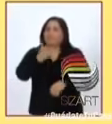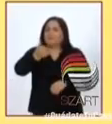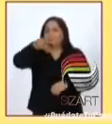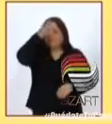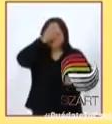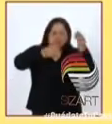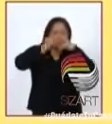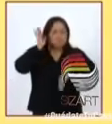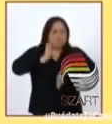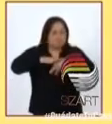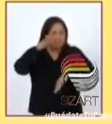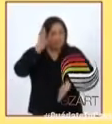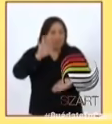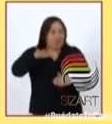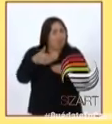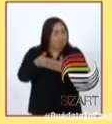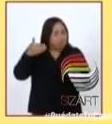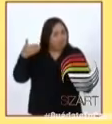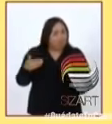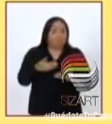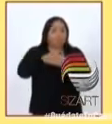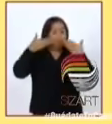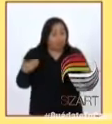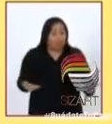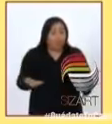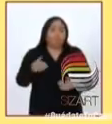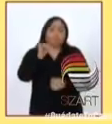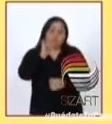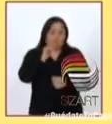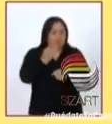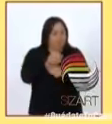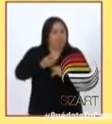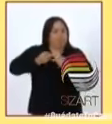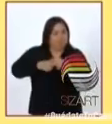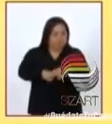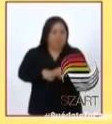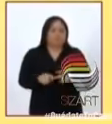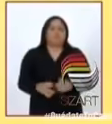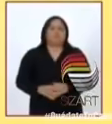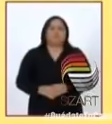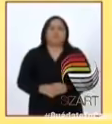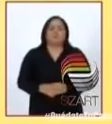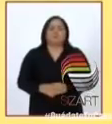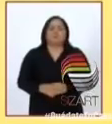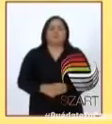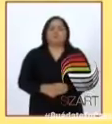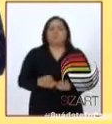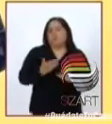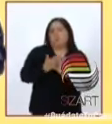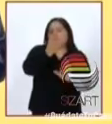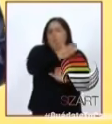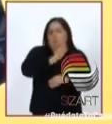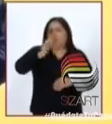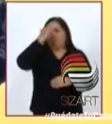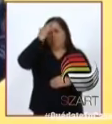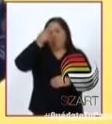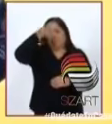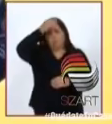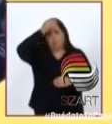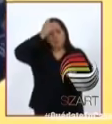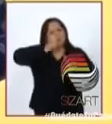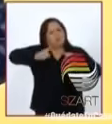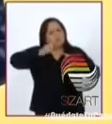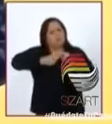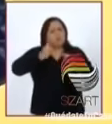aprendizajes. Dicho lo anterior, ¡ahora sí! ¡Vamos a comenzar! En sesiones anteriores, aprendieron diferentes